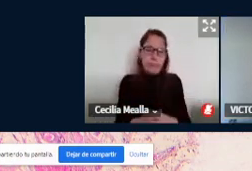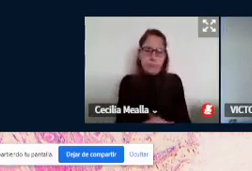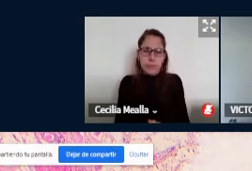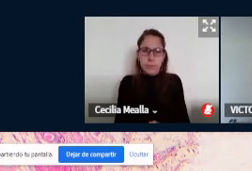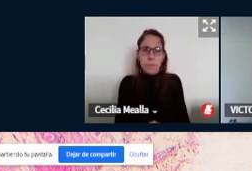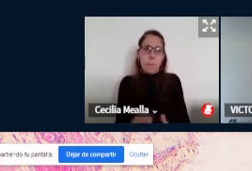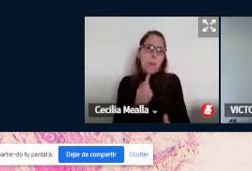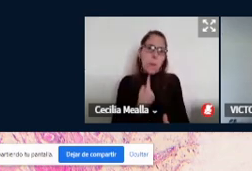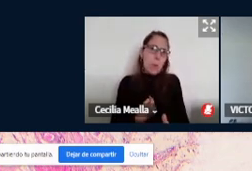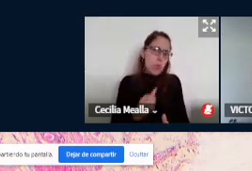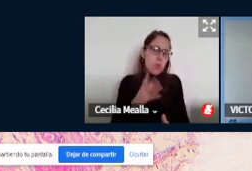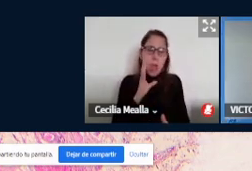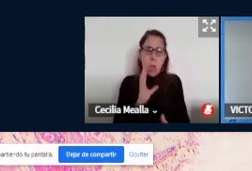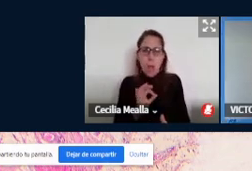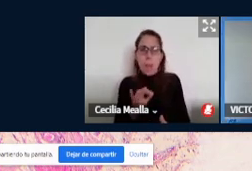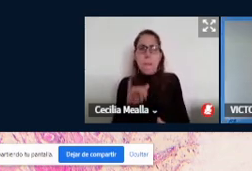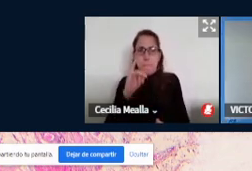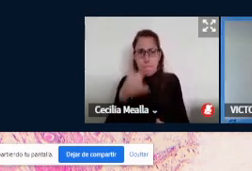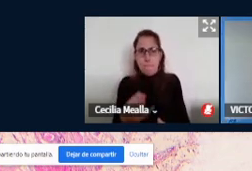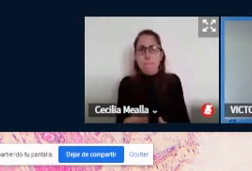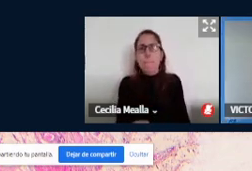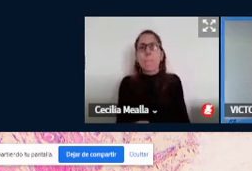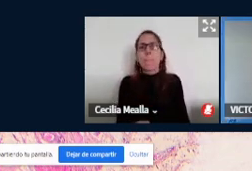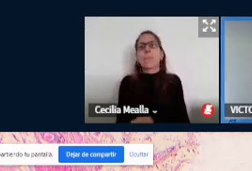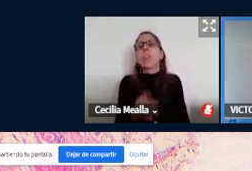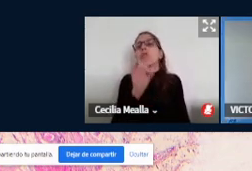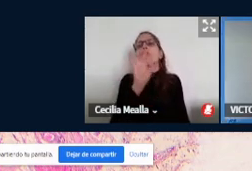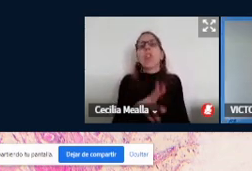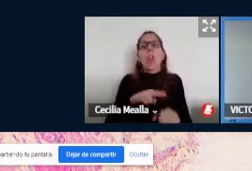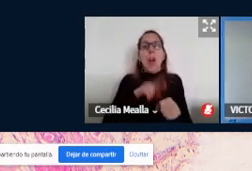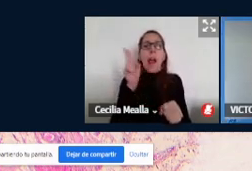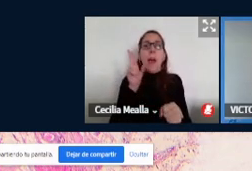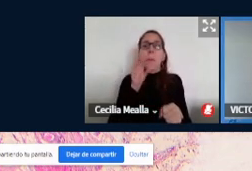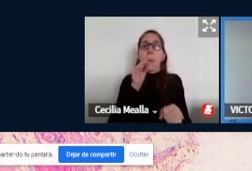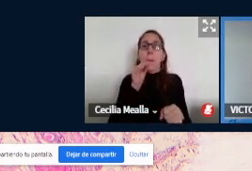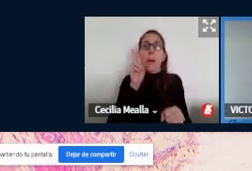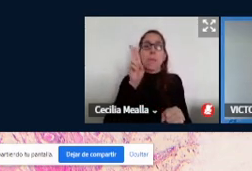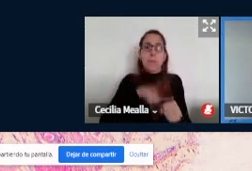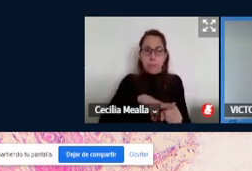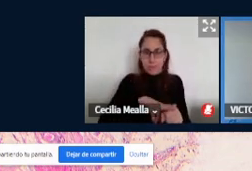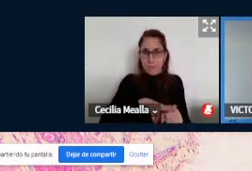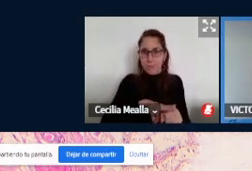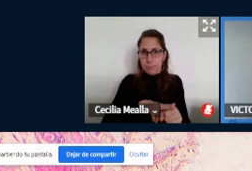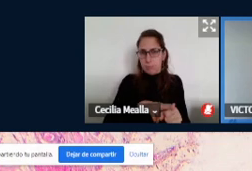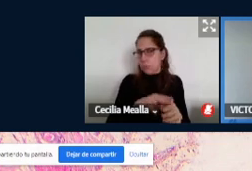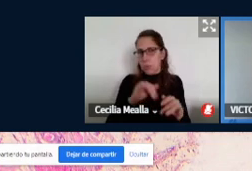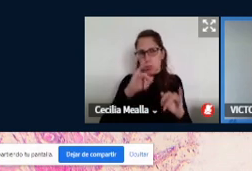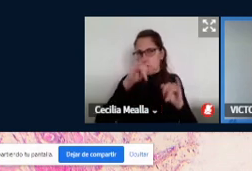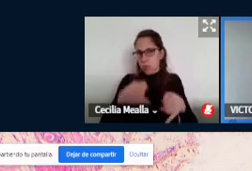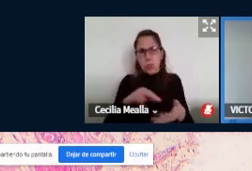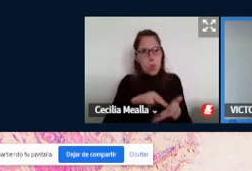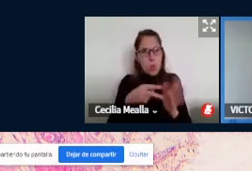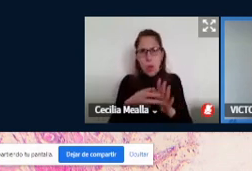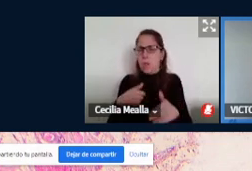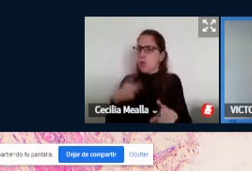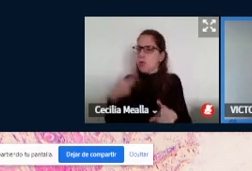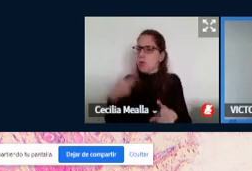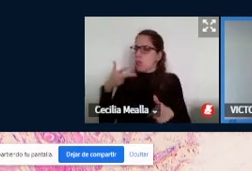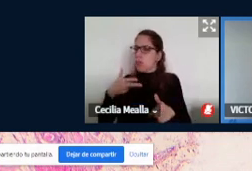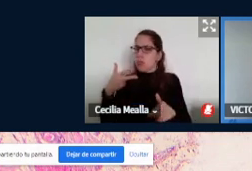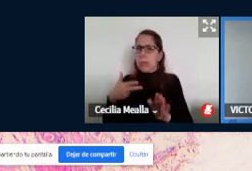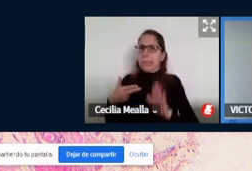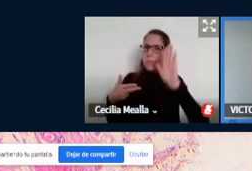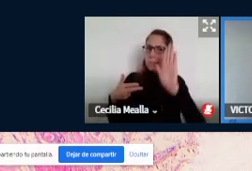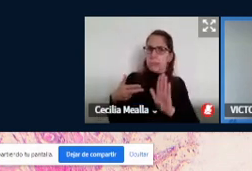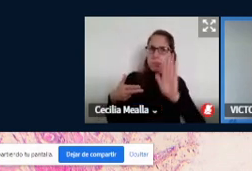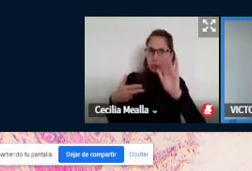para preguntar. eso, en el momento que necesiten preguntar, lo activan y preguntan y me interrumpen las veces que necesiten. Lo